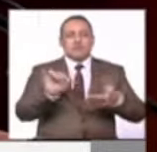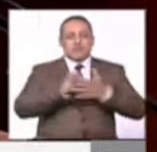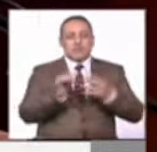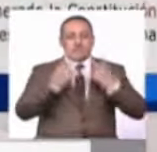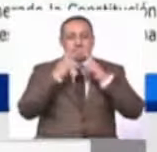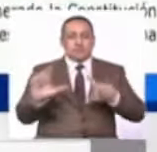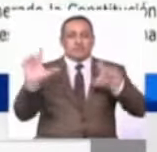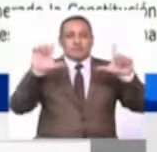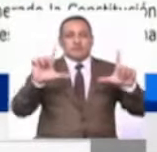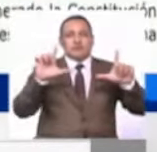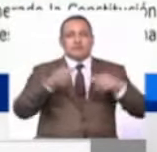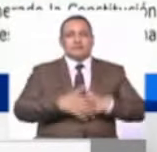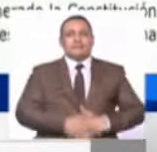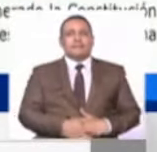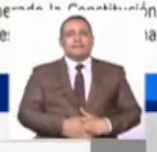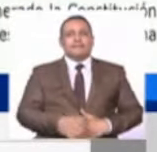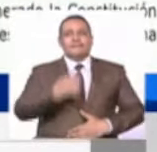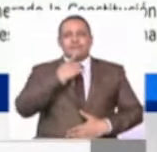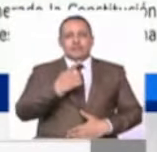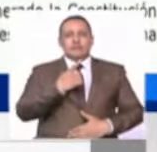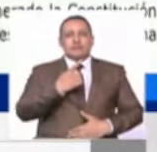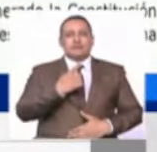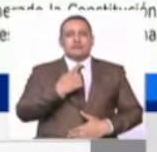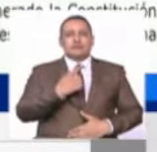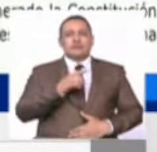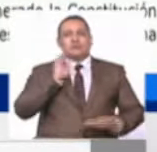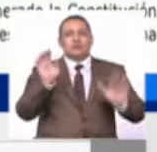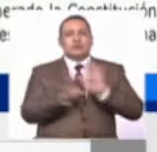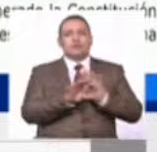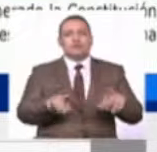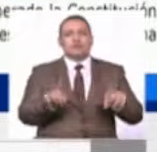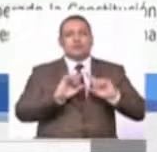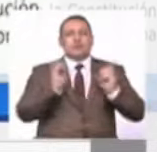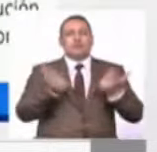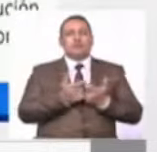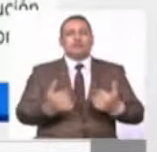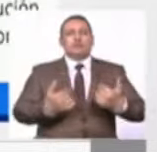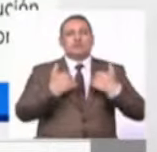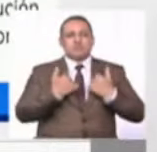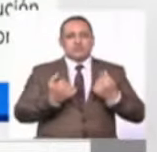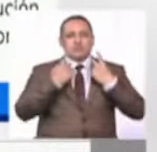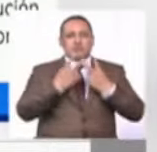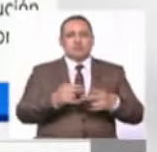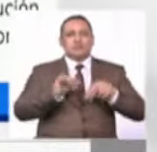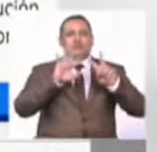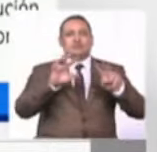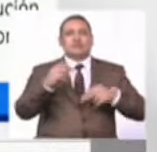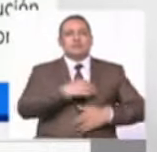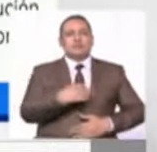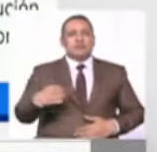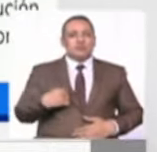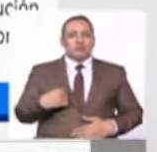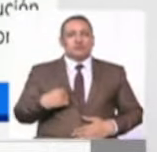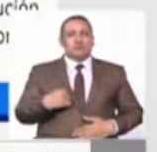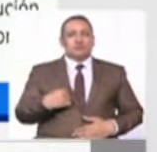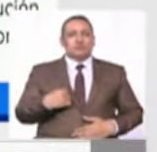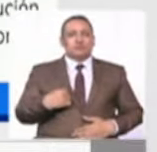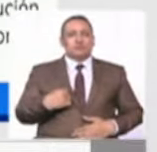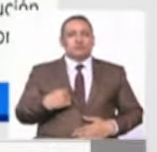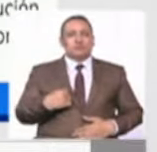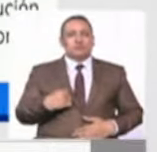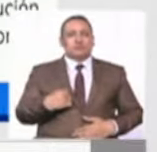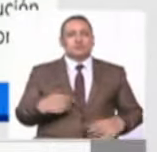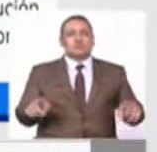la diapositiva que señala claramente que la junta está conformada por siete miembros